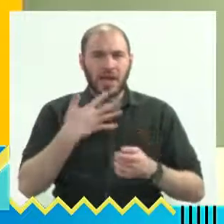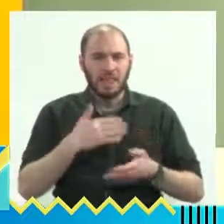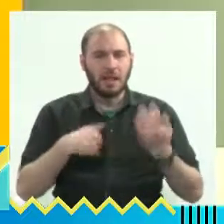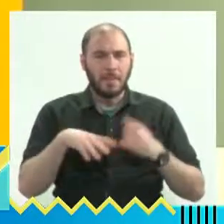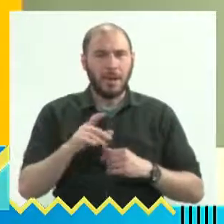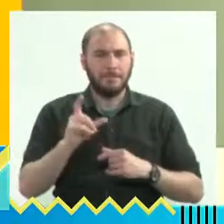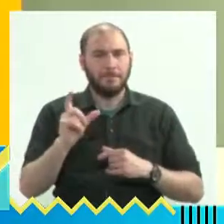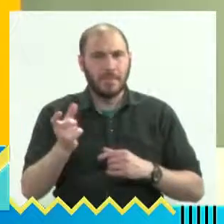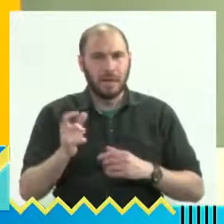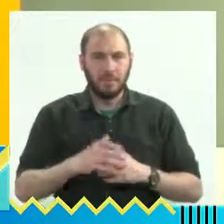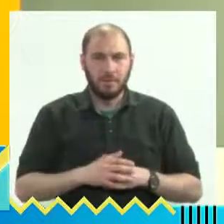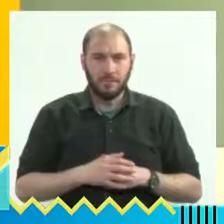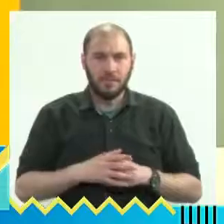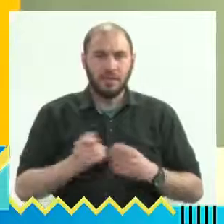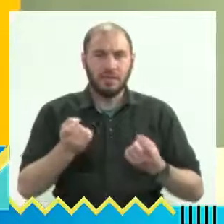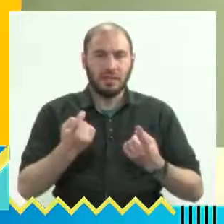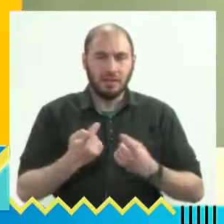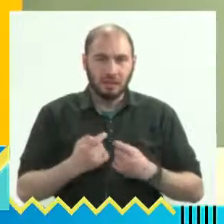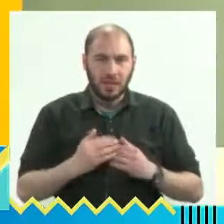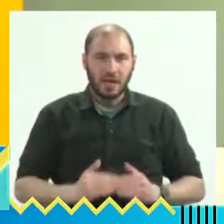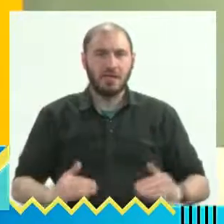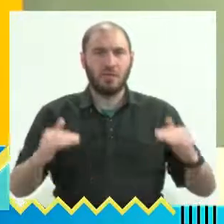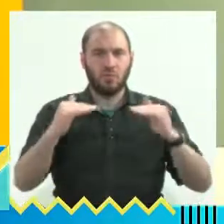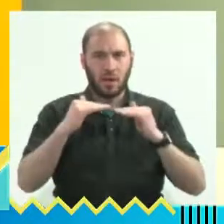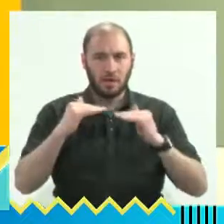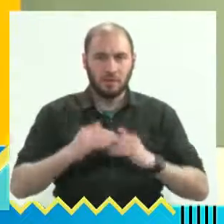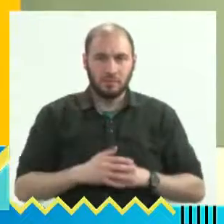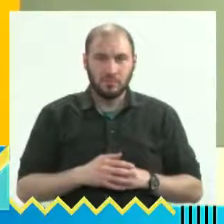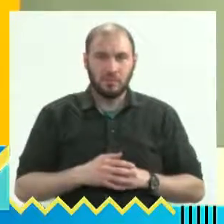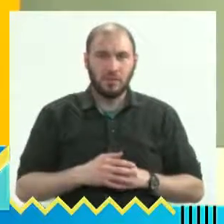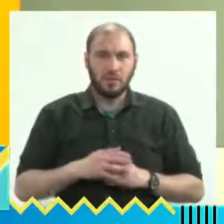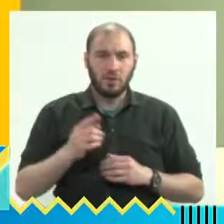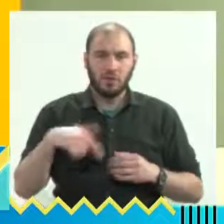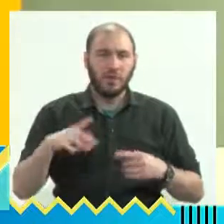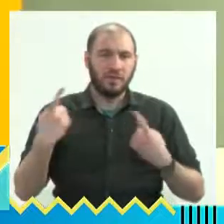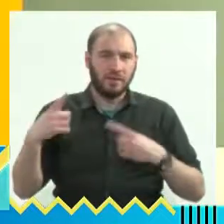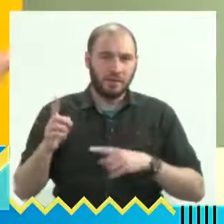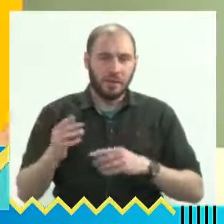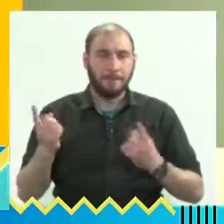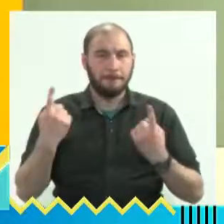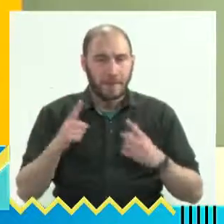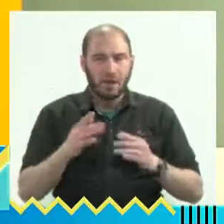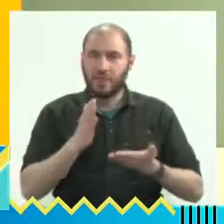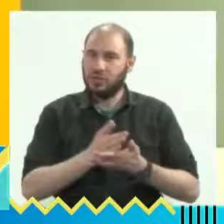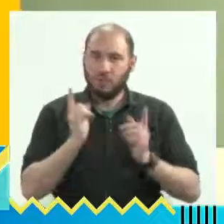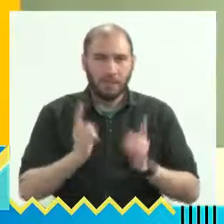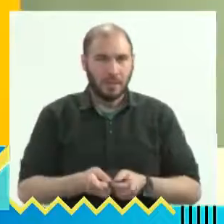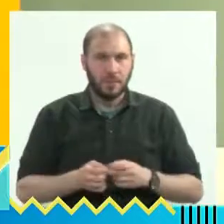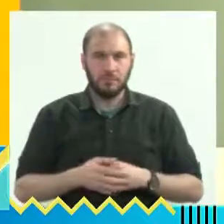este concepto de la necesidad de equipararnos, de que somos distintos pero tenemos los mismos